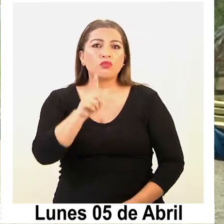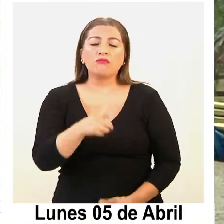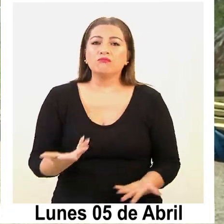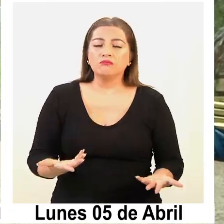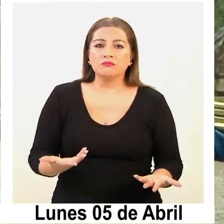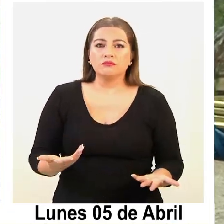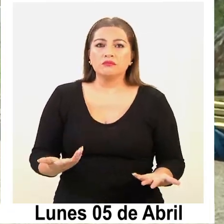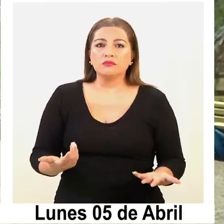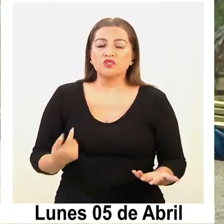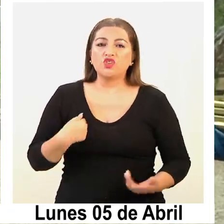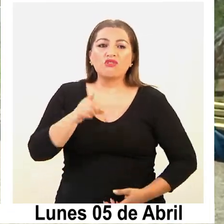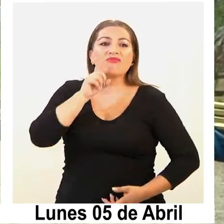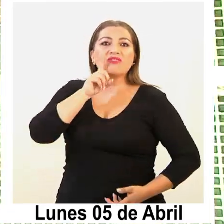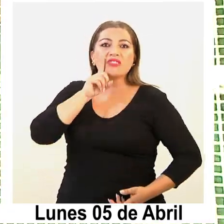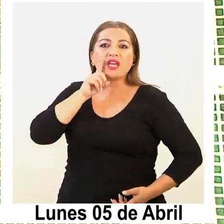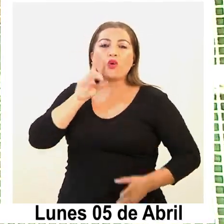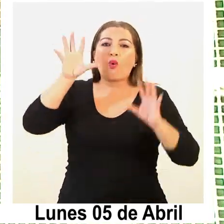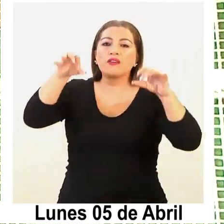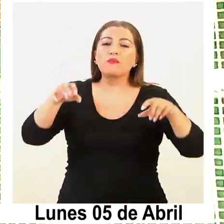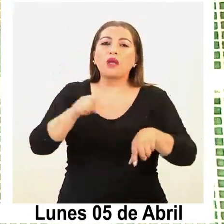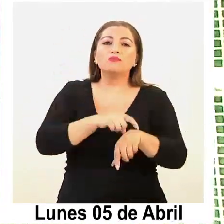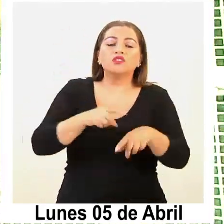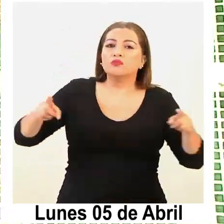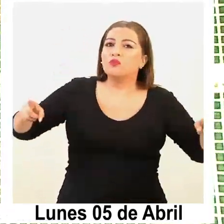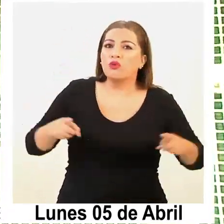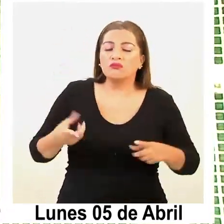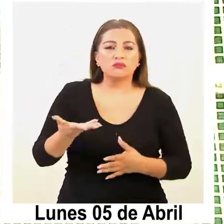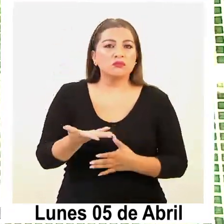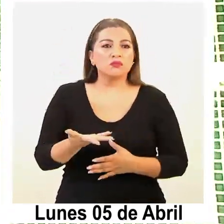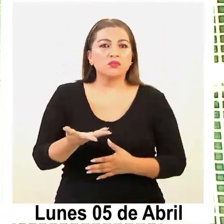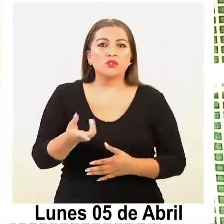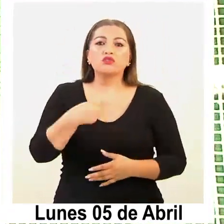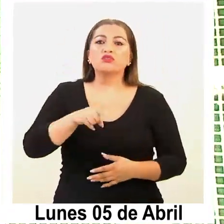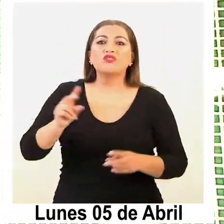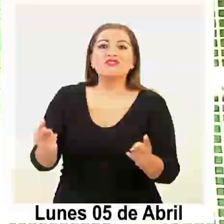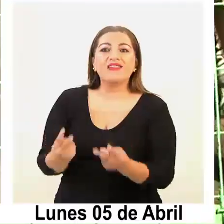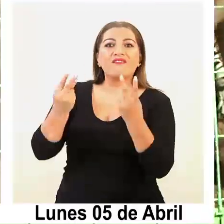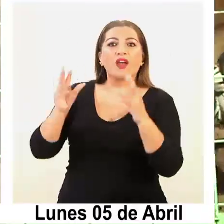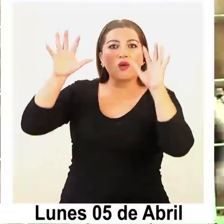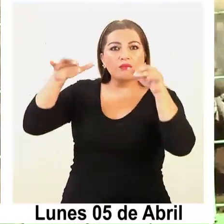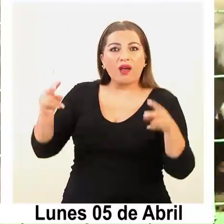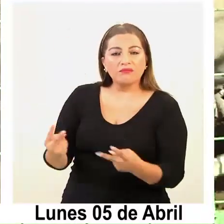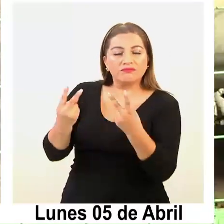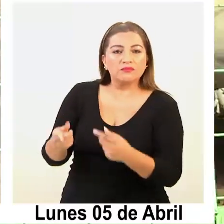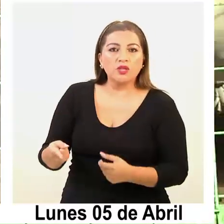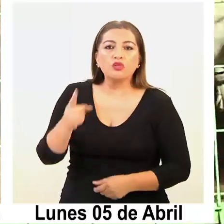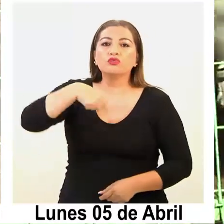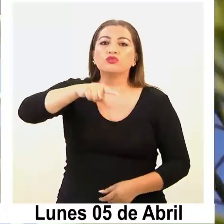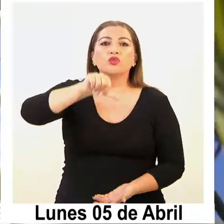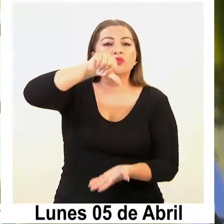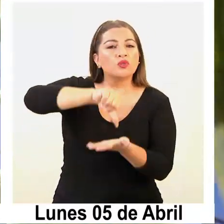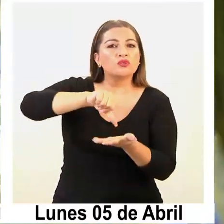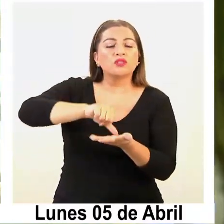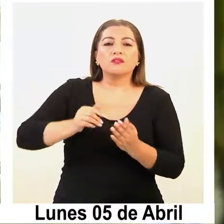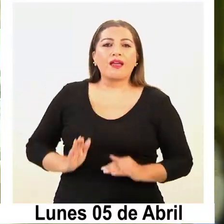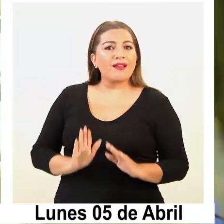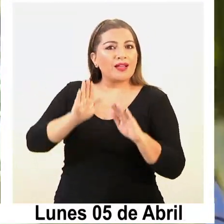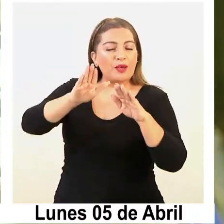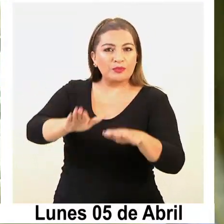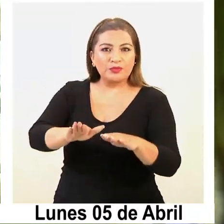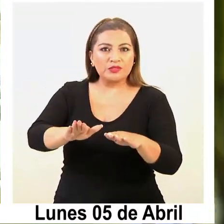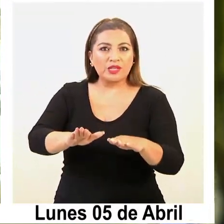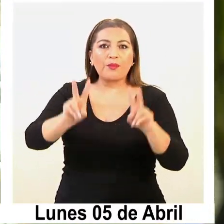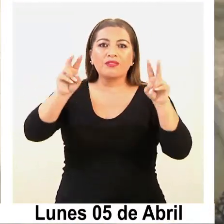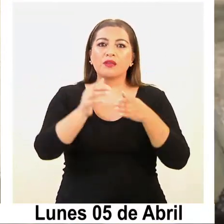de ser tenedores transitorios de animales, ser un centro de rescate. Somos un centro que aportamos